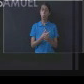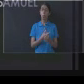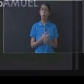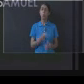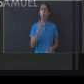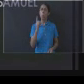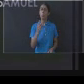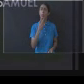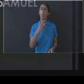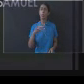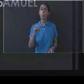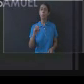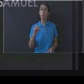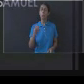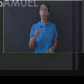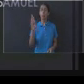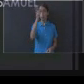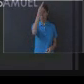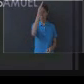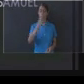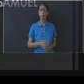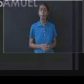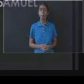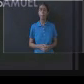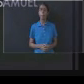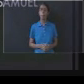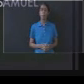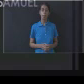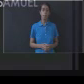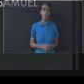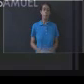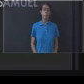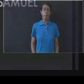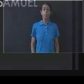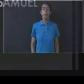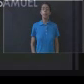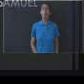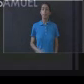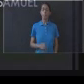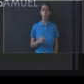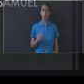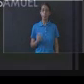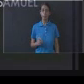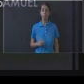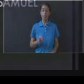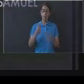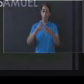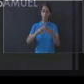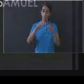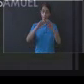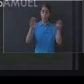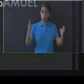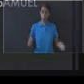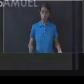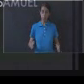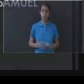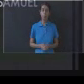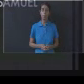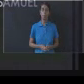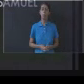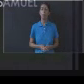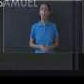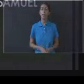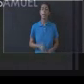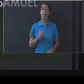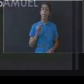señor es que los Mephiboset se sienten a su mesa. Usted sabe que Mephiboset era una persona que había sido